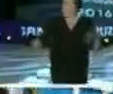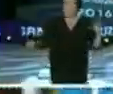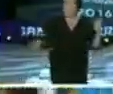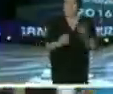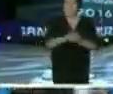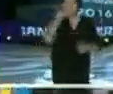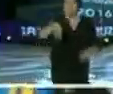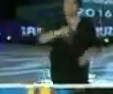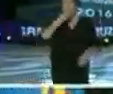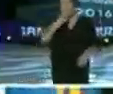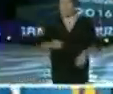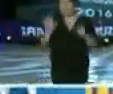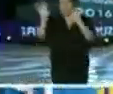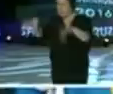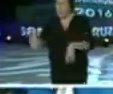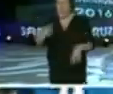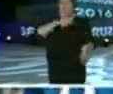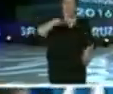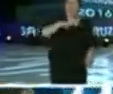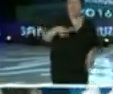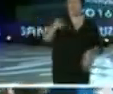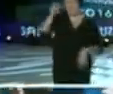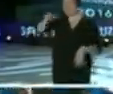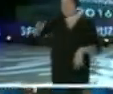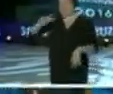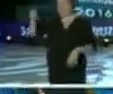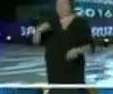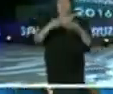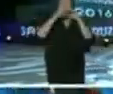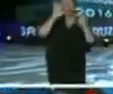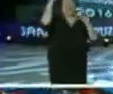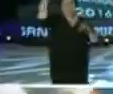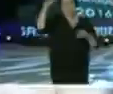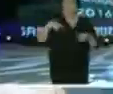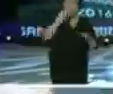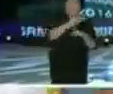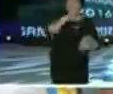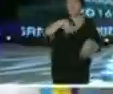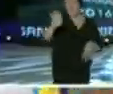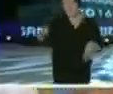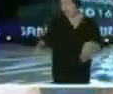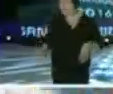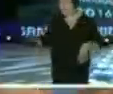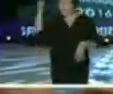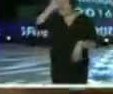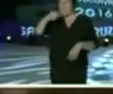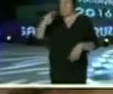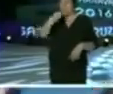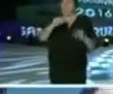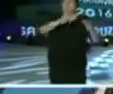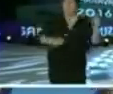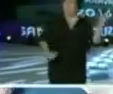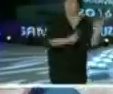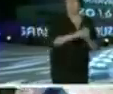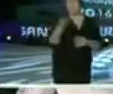también en los reyes magos, rey leones castellanos, en la sangre de la jungla, burlequiño, yo nunca, y que el príncipe se meta por el culo su galleta. Y me cago en Pepe